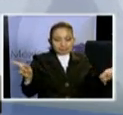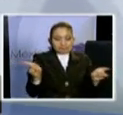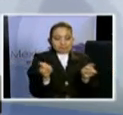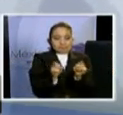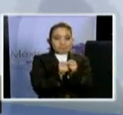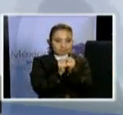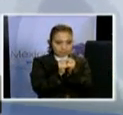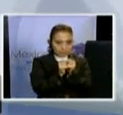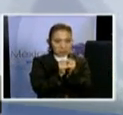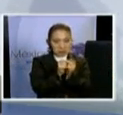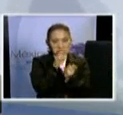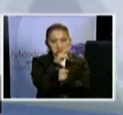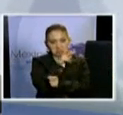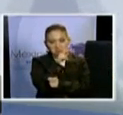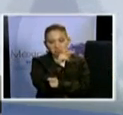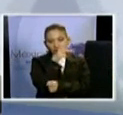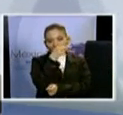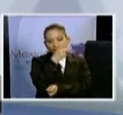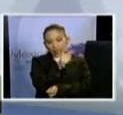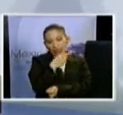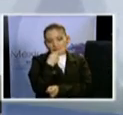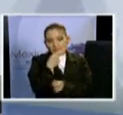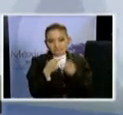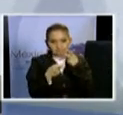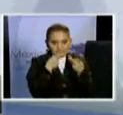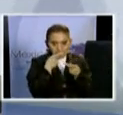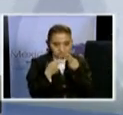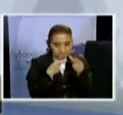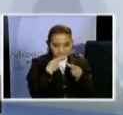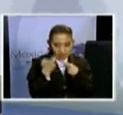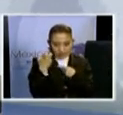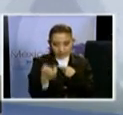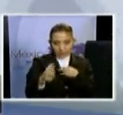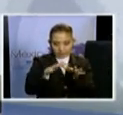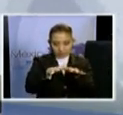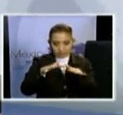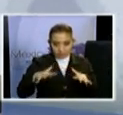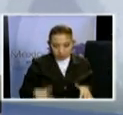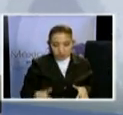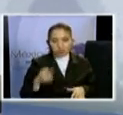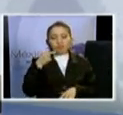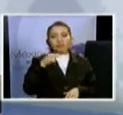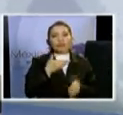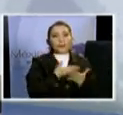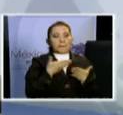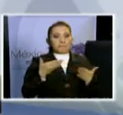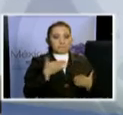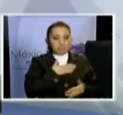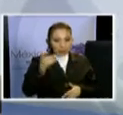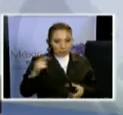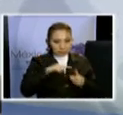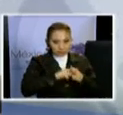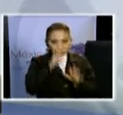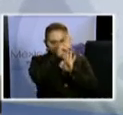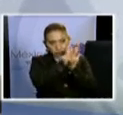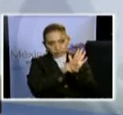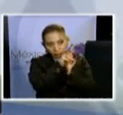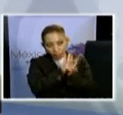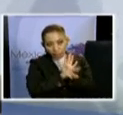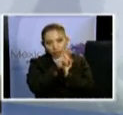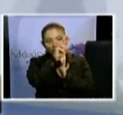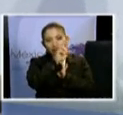de manera compacta lo que iba a decir en este panel. Entonces, bueno, vamos a iniciar con el video